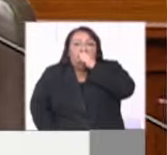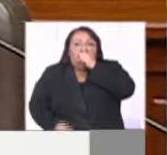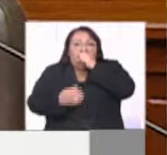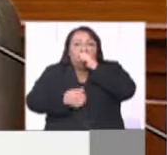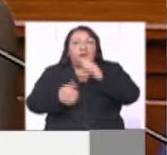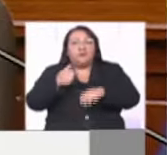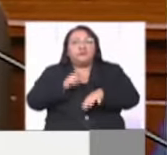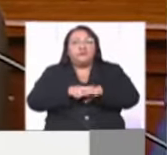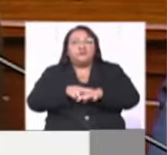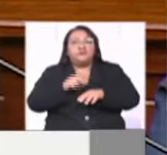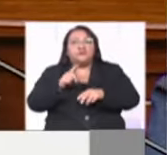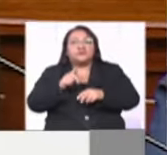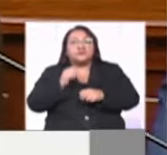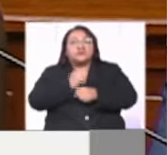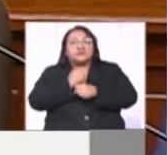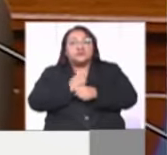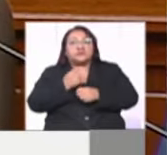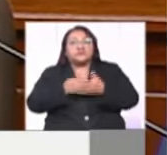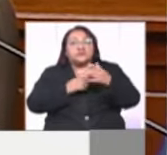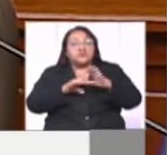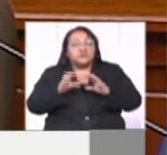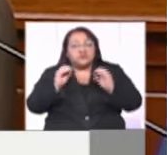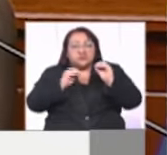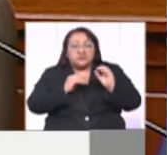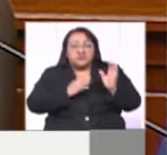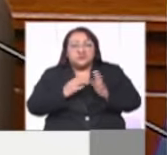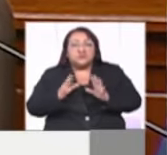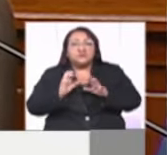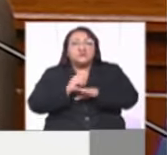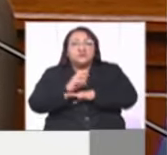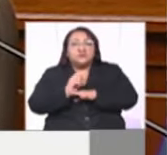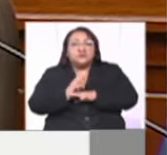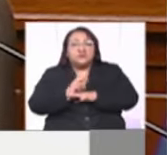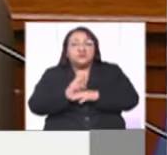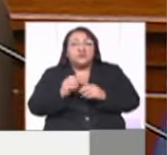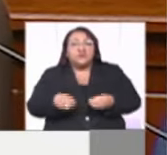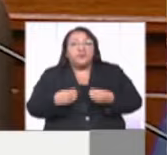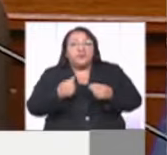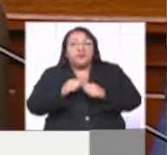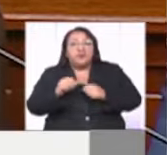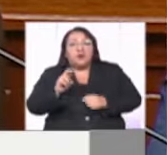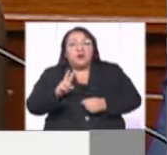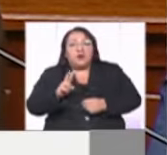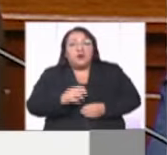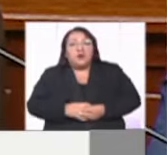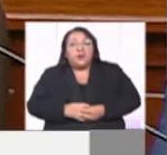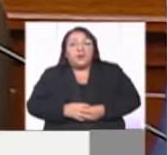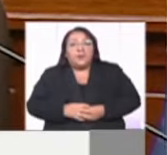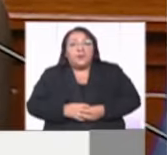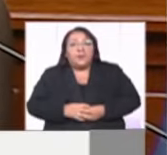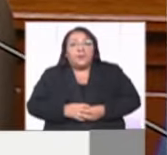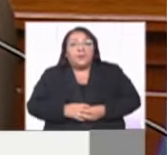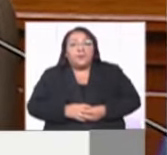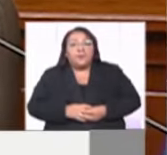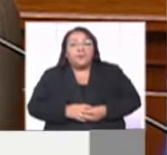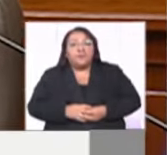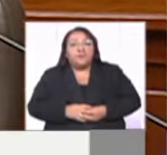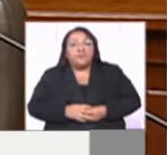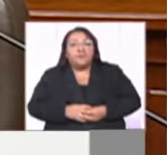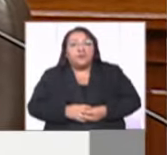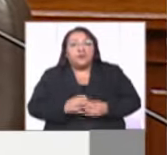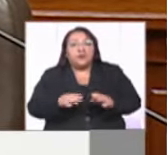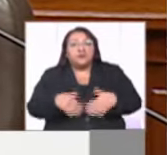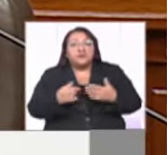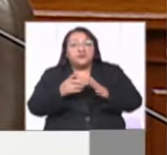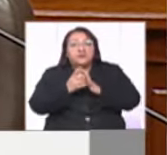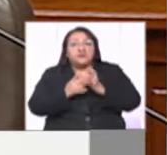de que adopte las acciones que permitan implementar las recomendaciones brindadas del numeral 2. Corresponde remitir el